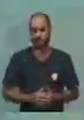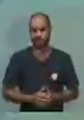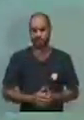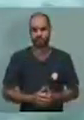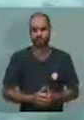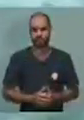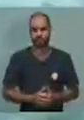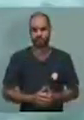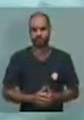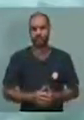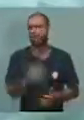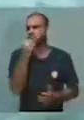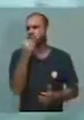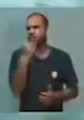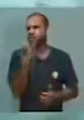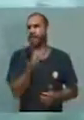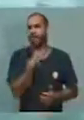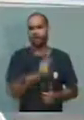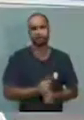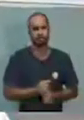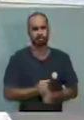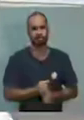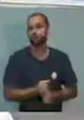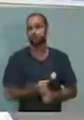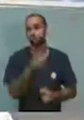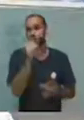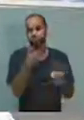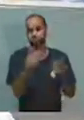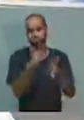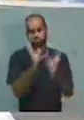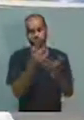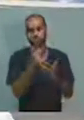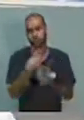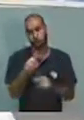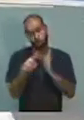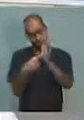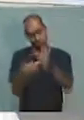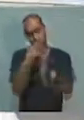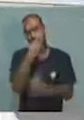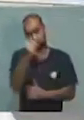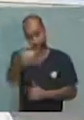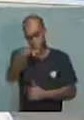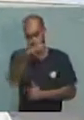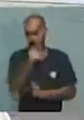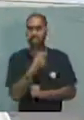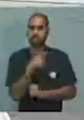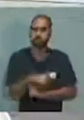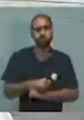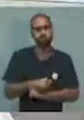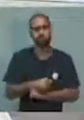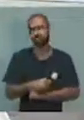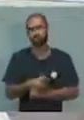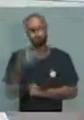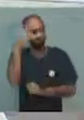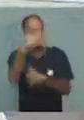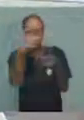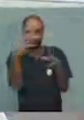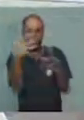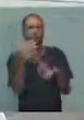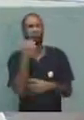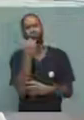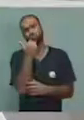fruto conciso. Y a los jóvenes les diría que, bueno, la ciencia es una parte muy